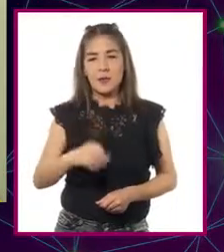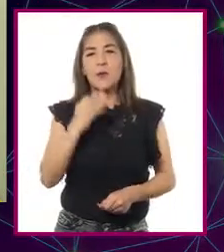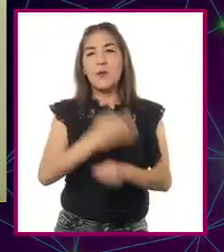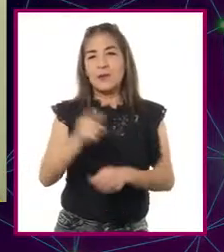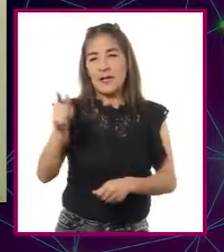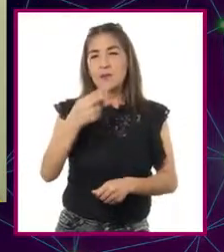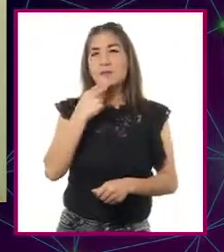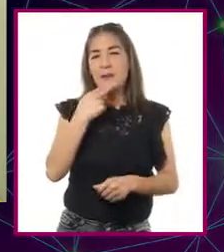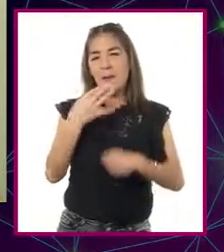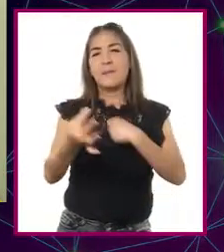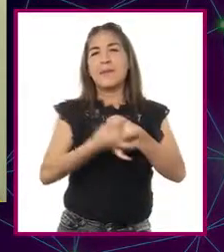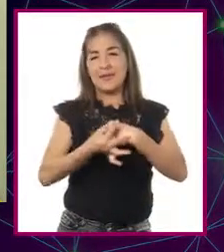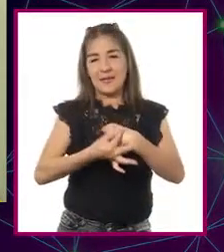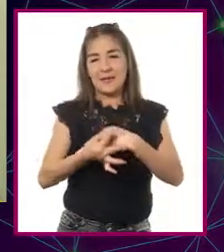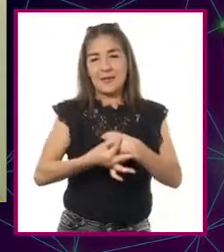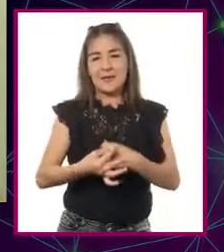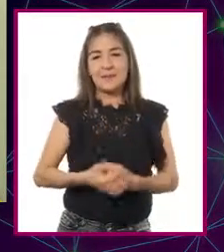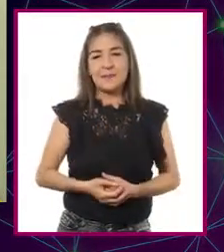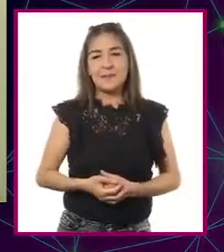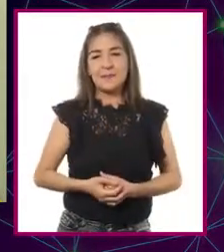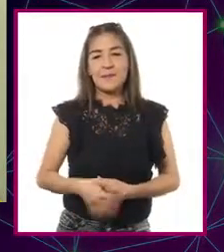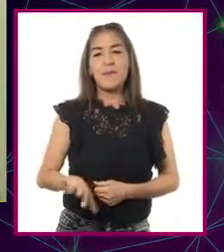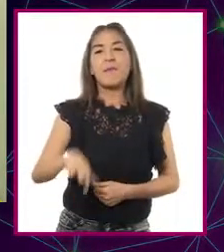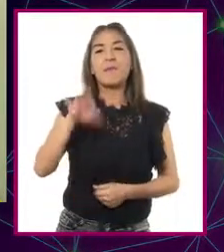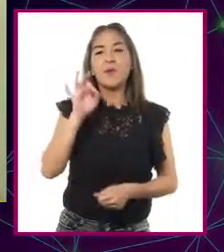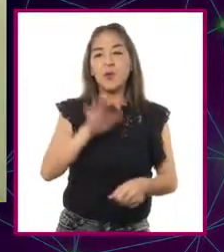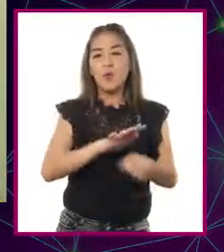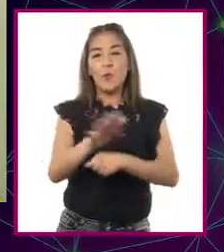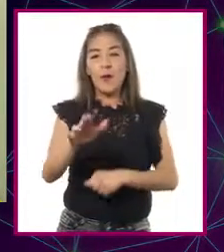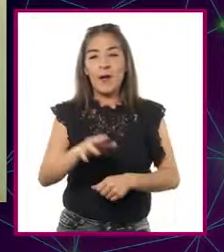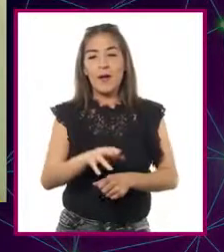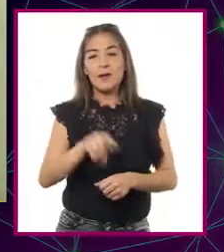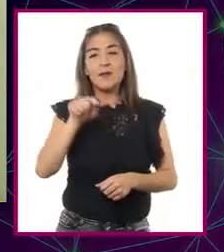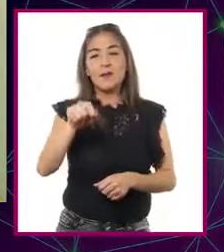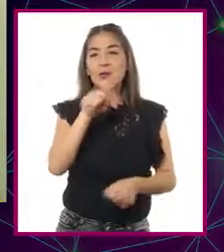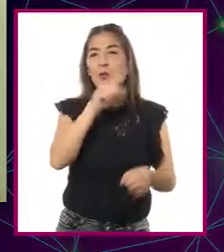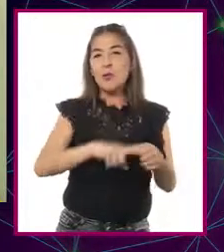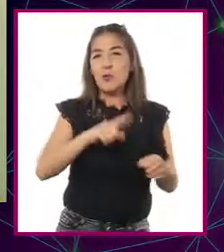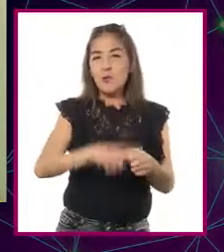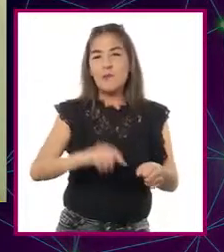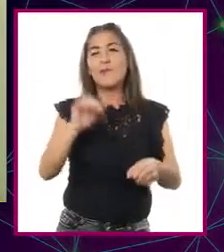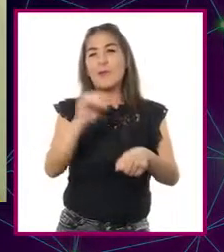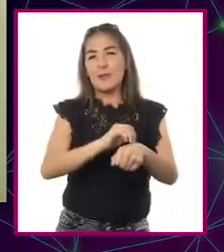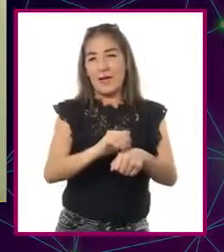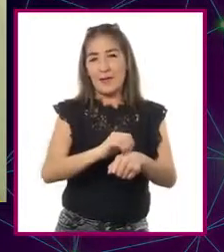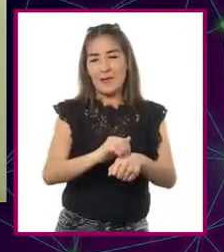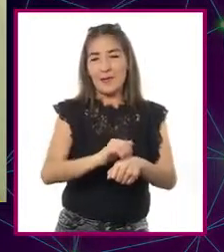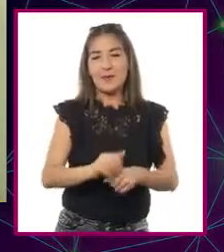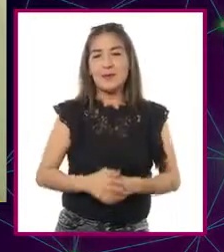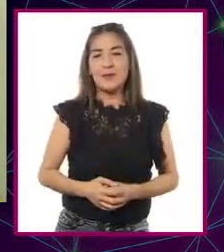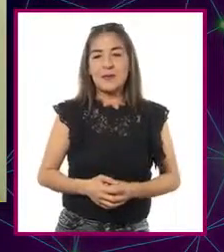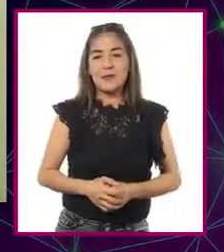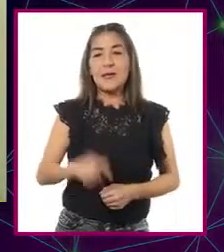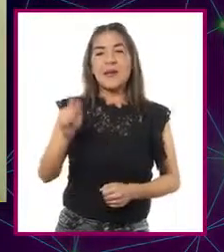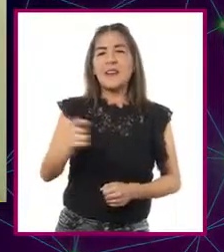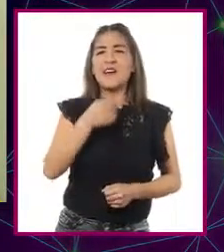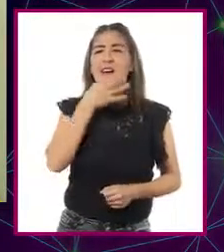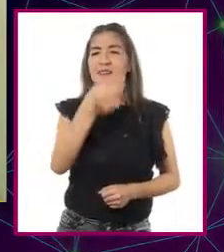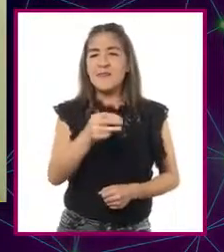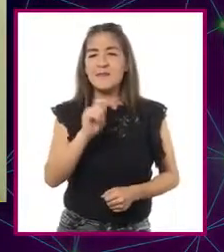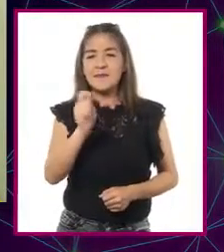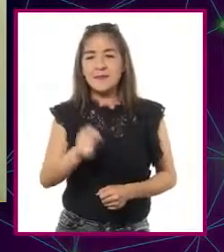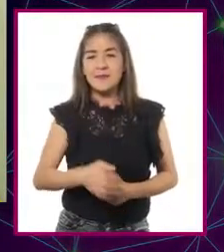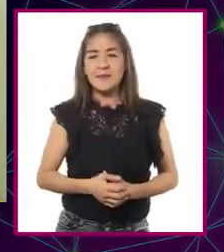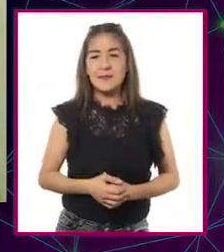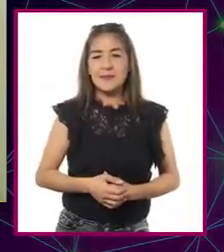metal. El indicador universal nos dio un tono morado, lo que indica